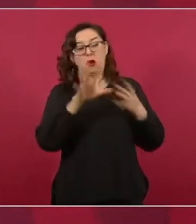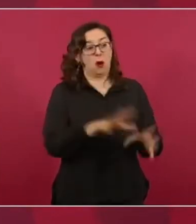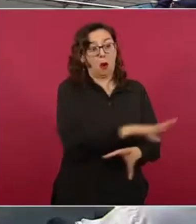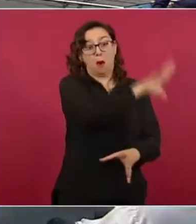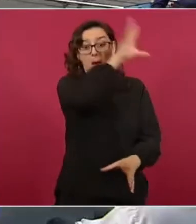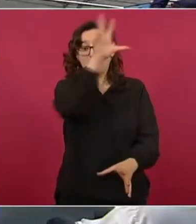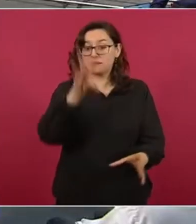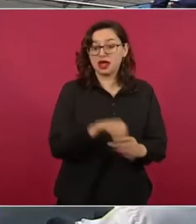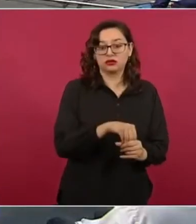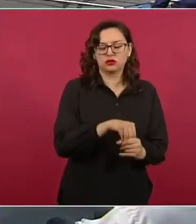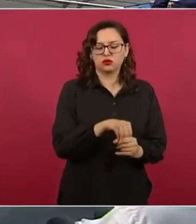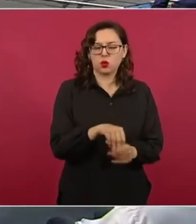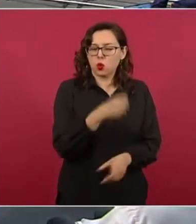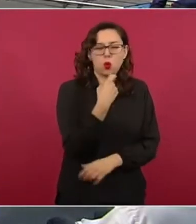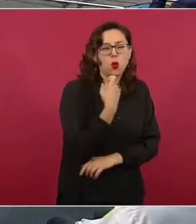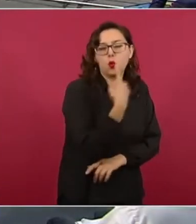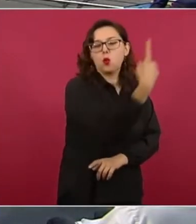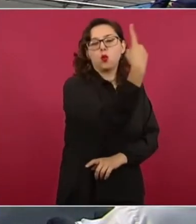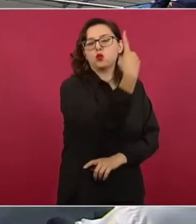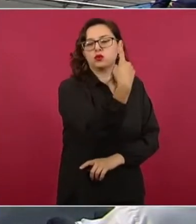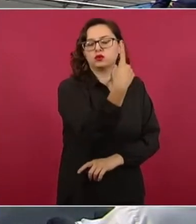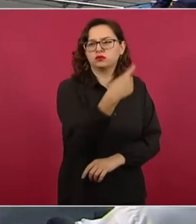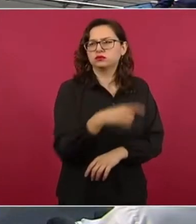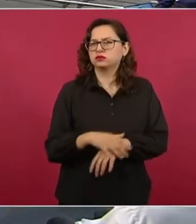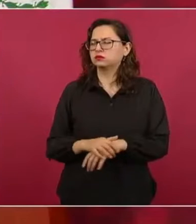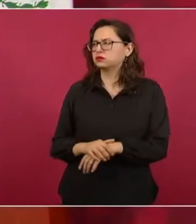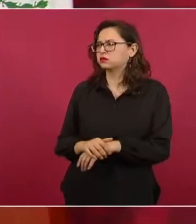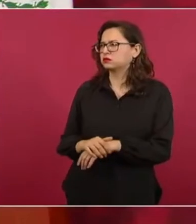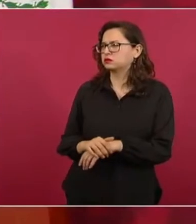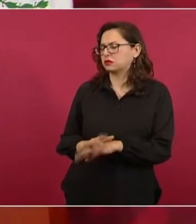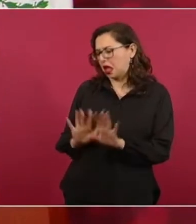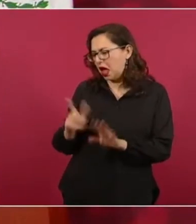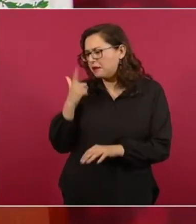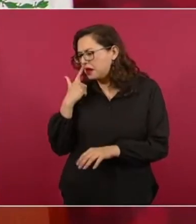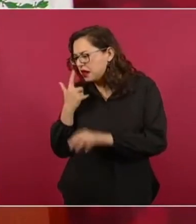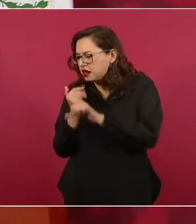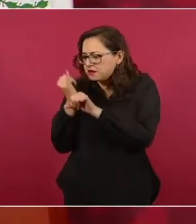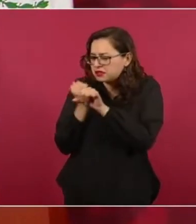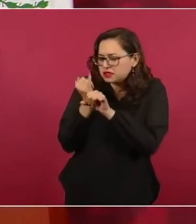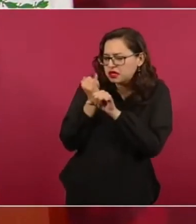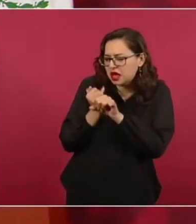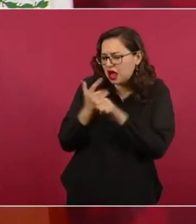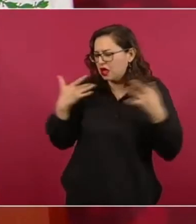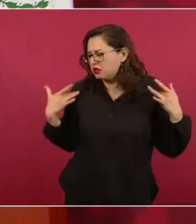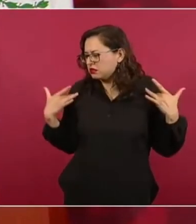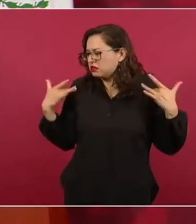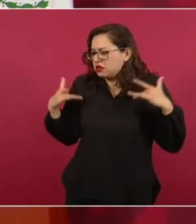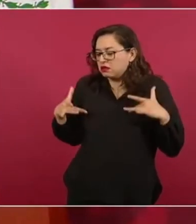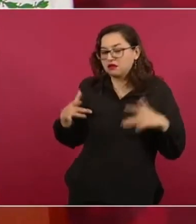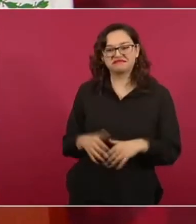objetivo, plural, que no sea tendencioso, que no esté en contra de